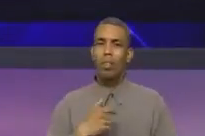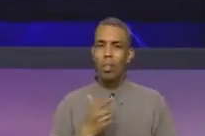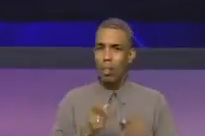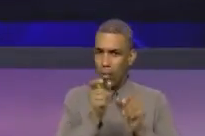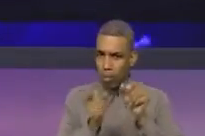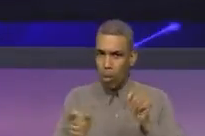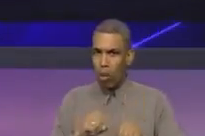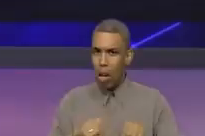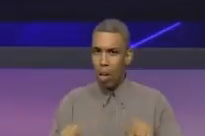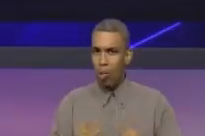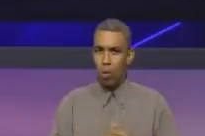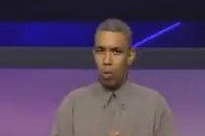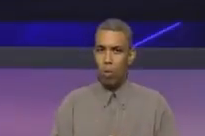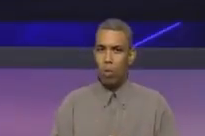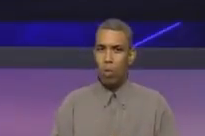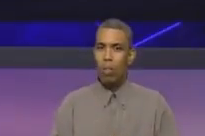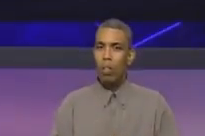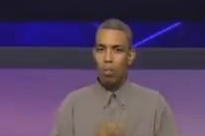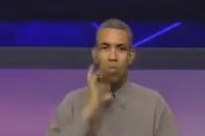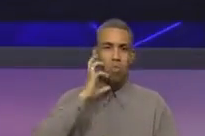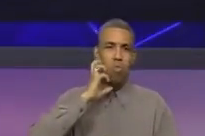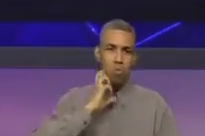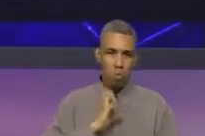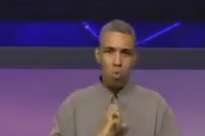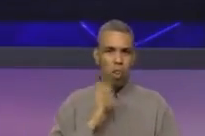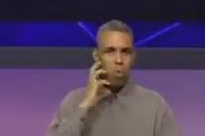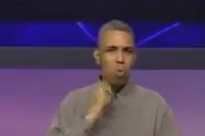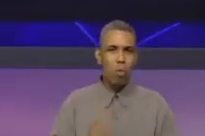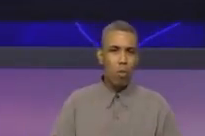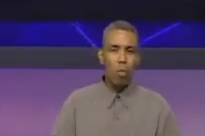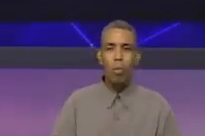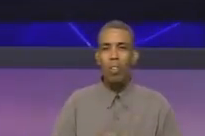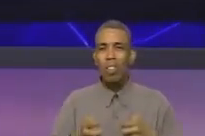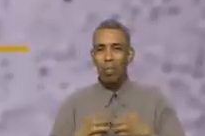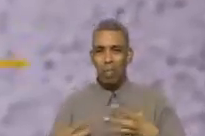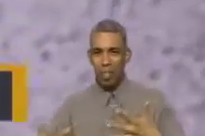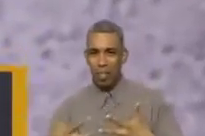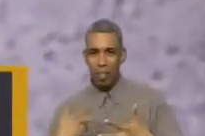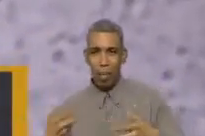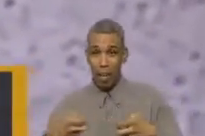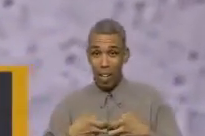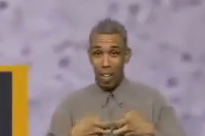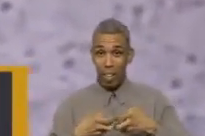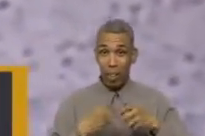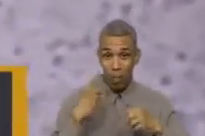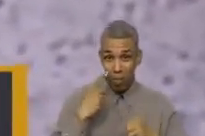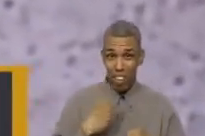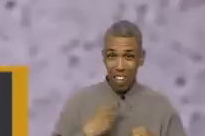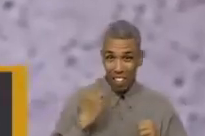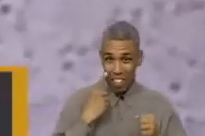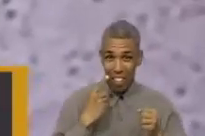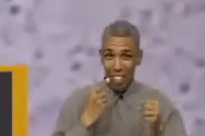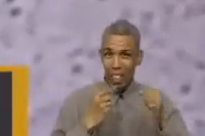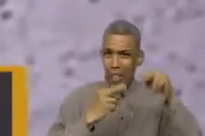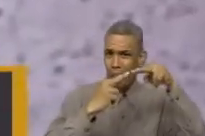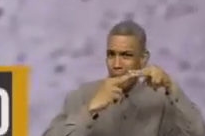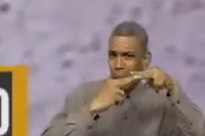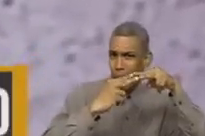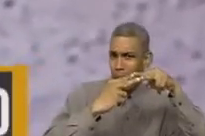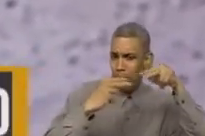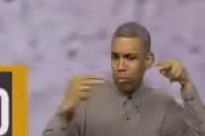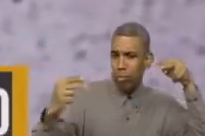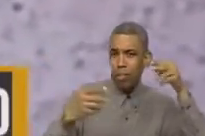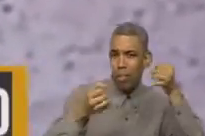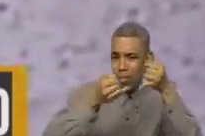sistema eléctrico de este plantel educativo. Las directivas del seminario San Pedro Claver denunciaron la forma